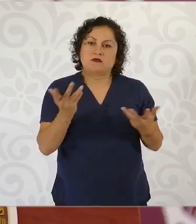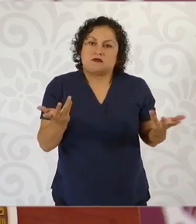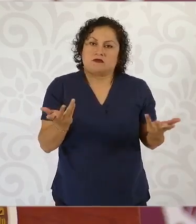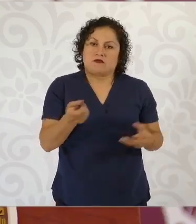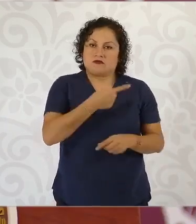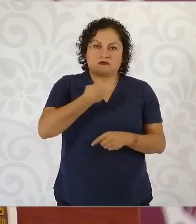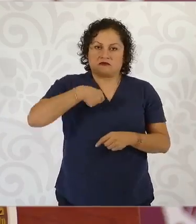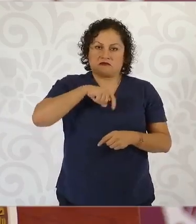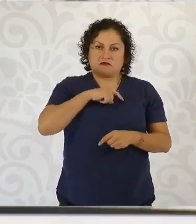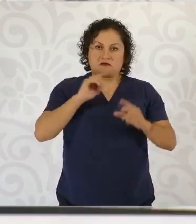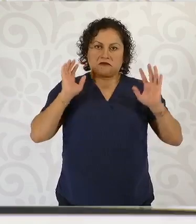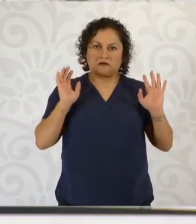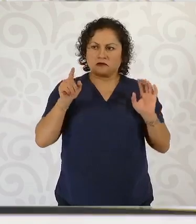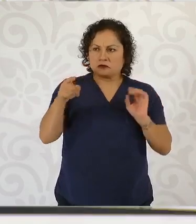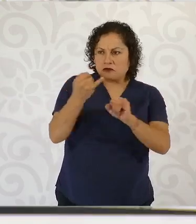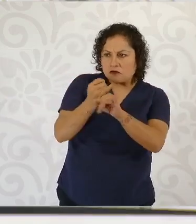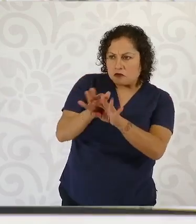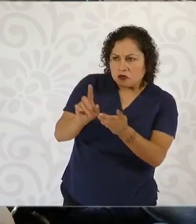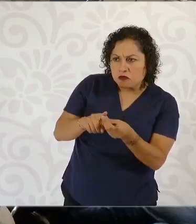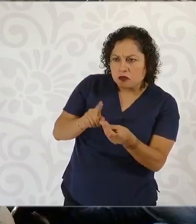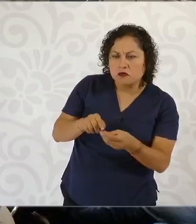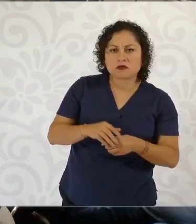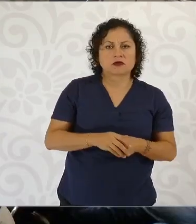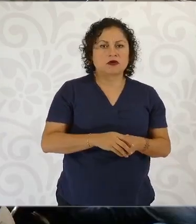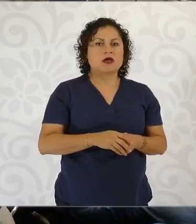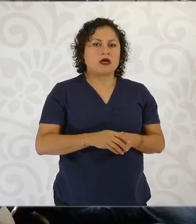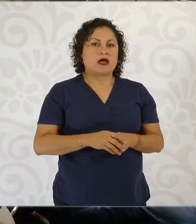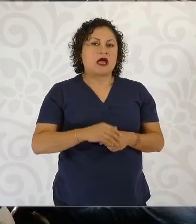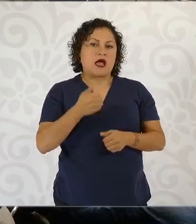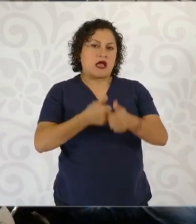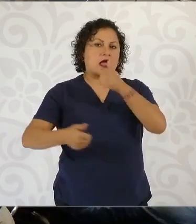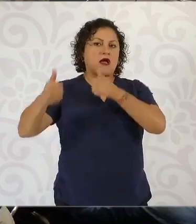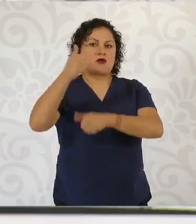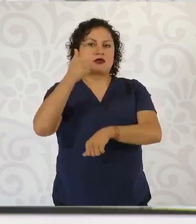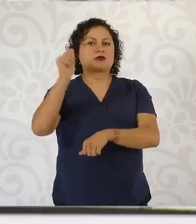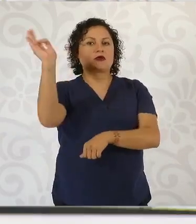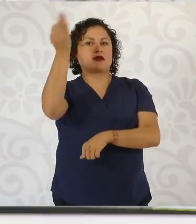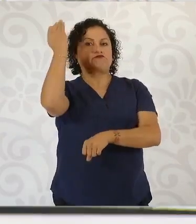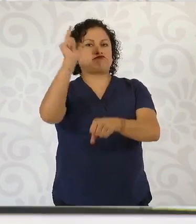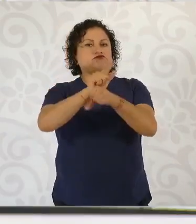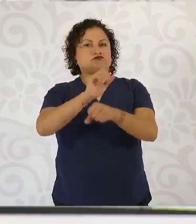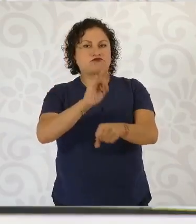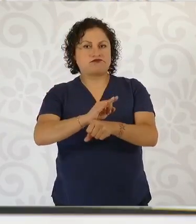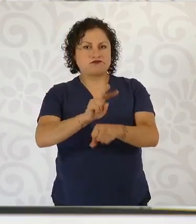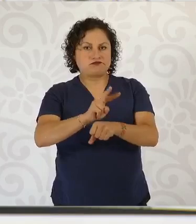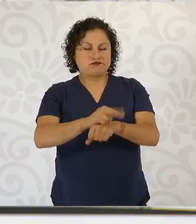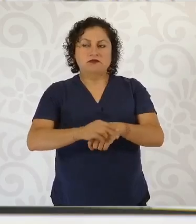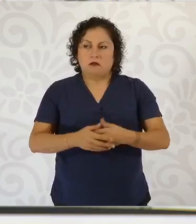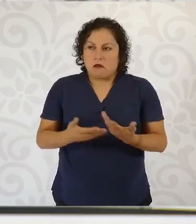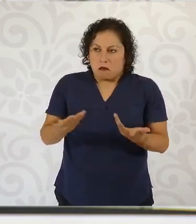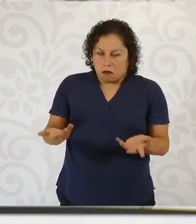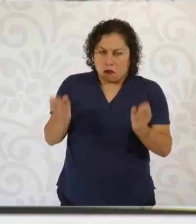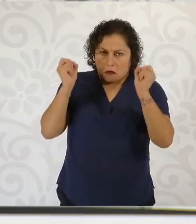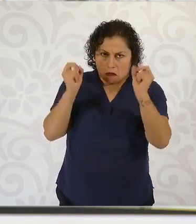conocemos, o ¿de dónde es tu información? De la Auditoría Superior de la Federación. Pues que se revise, que se vean las observaciones y si hay alguna irregularidad, pues que